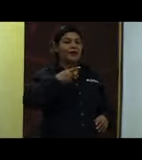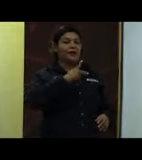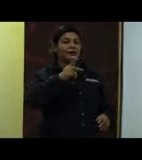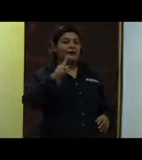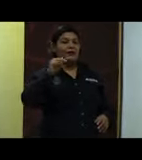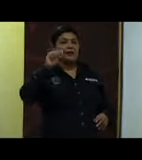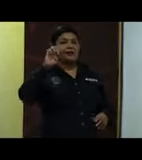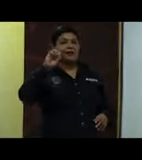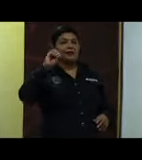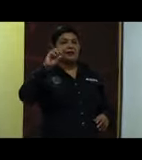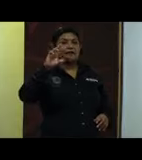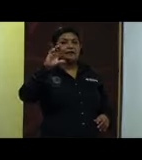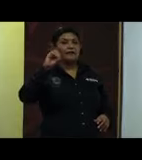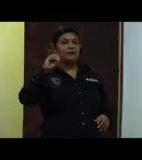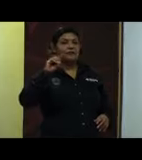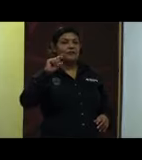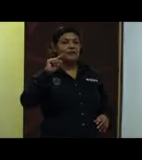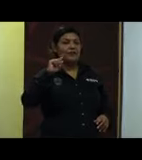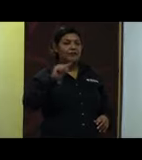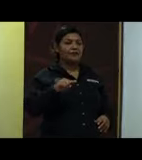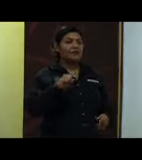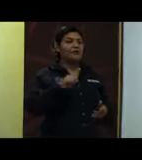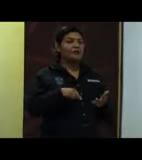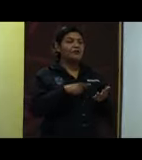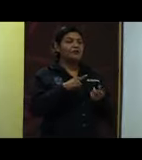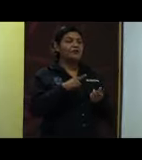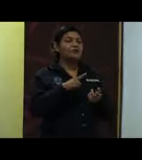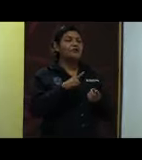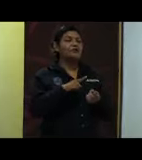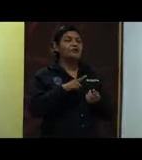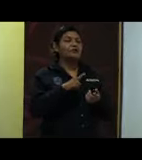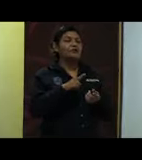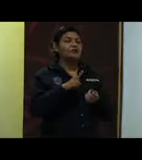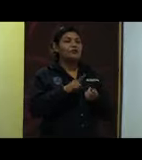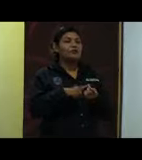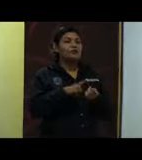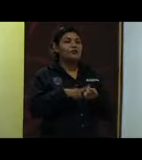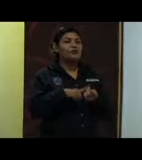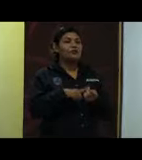atrás. Es donde está unas...